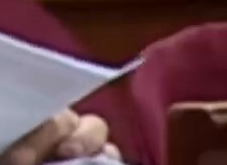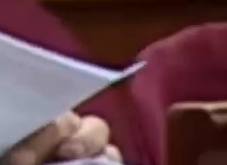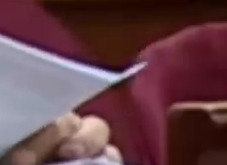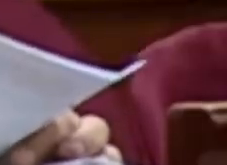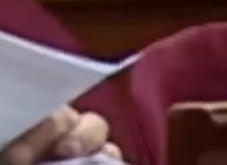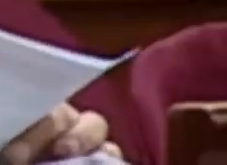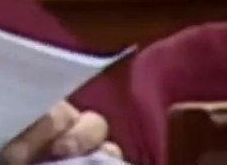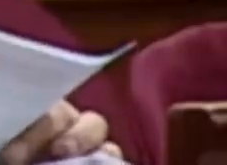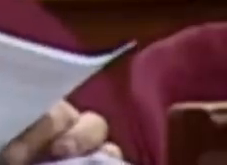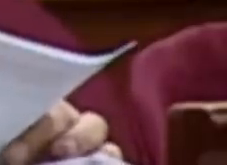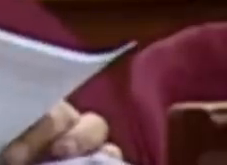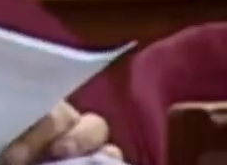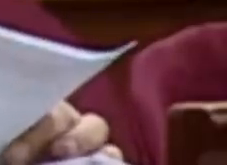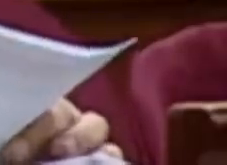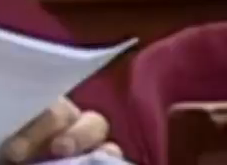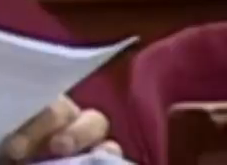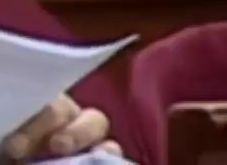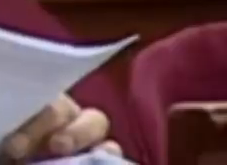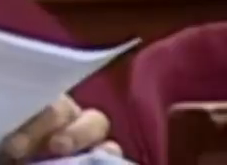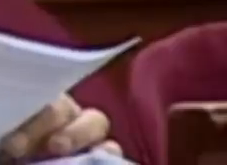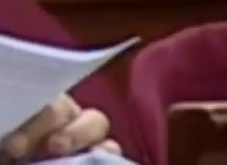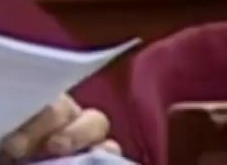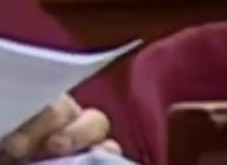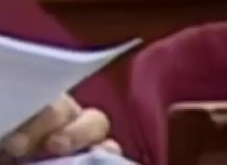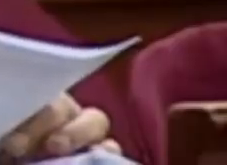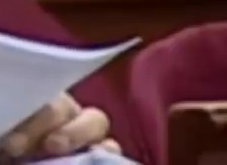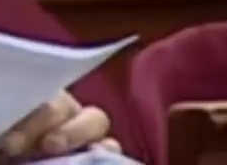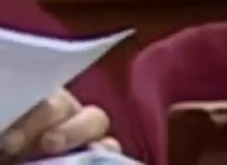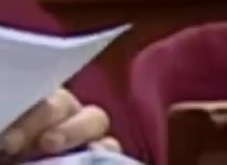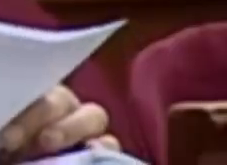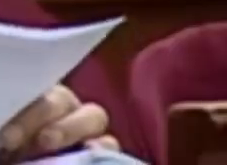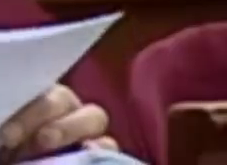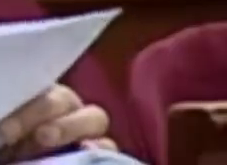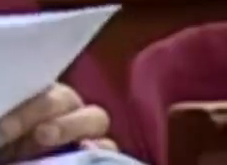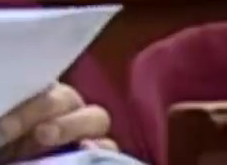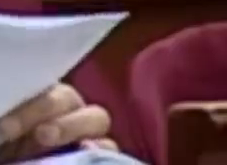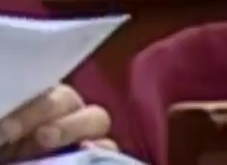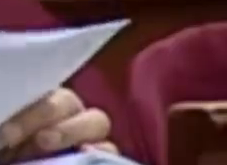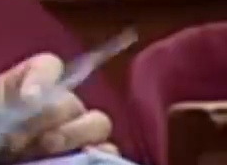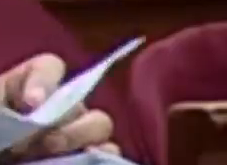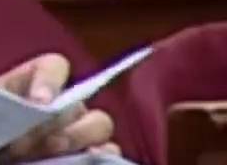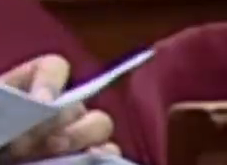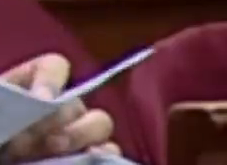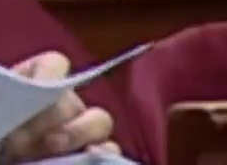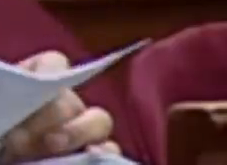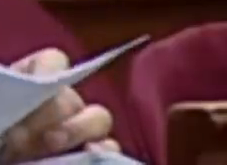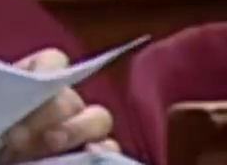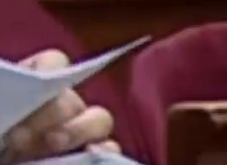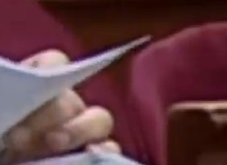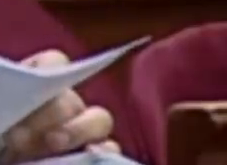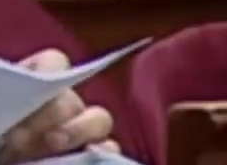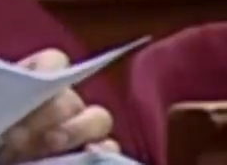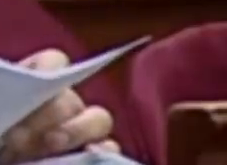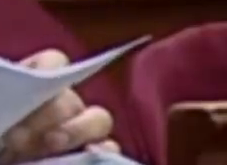cuyo asunto señalamos desistir de convocatoria a sesión de comisión de fiscalización y contraloría por ser